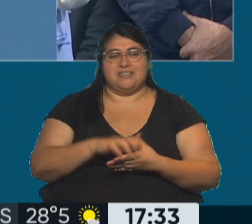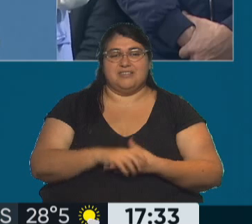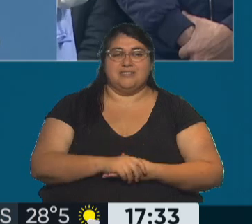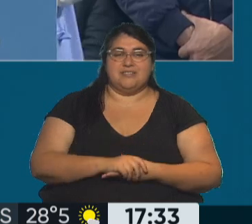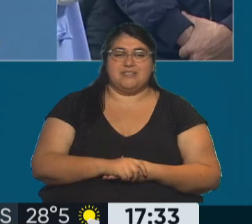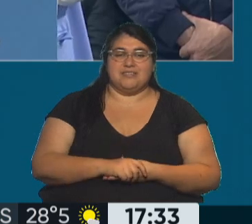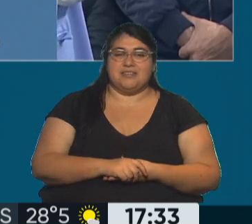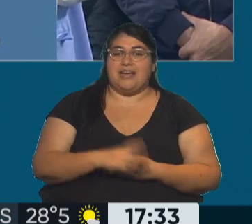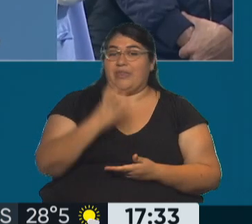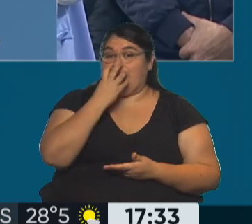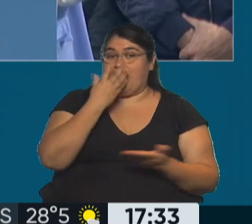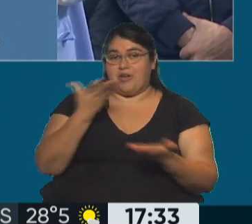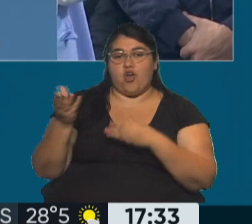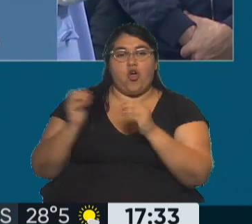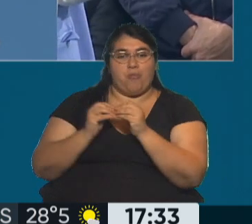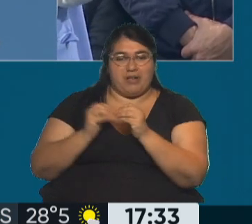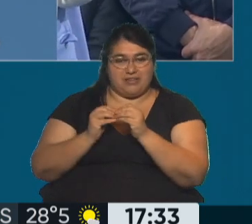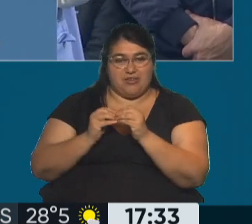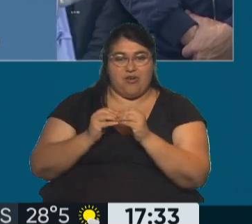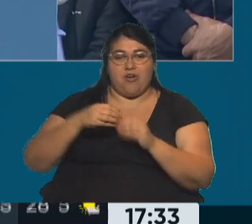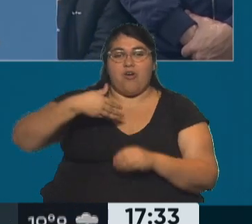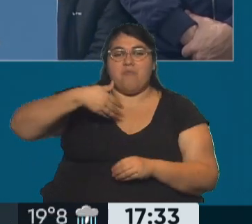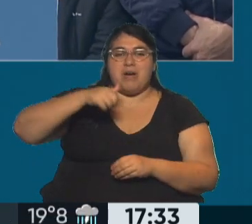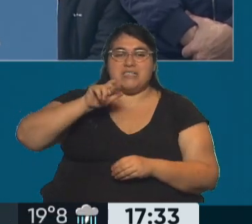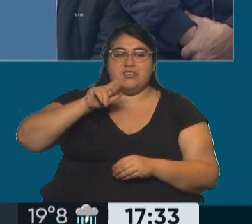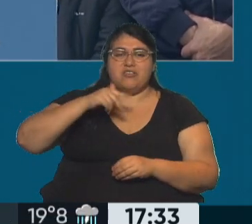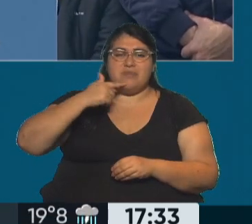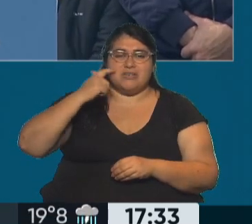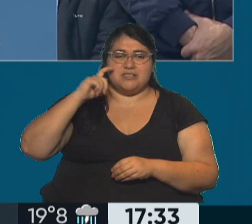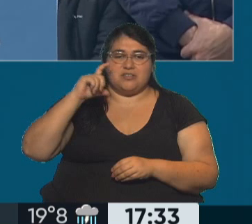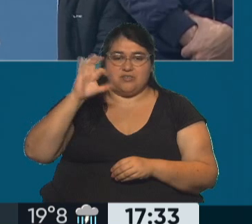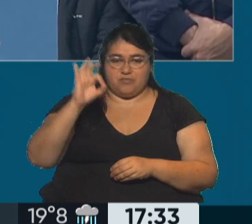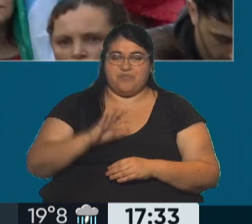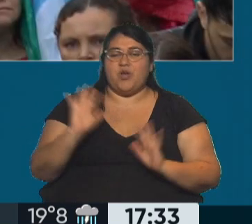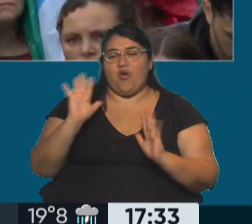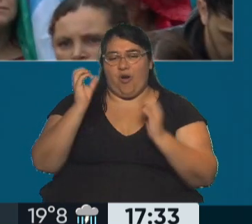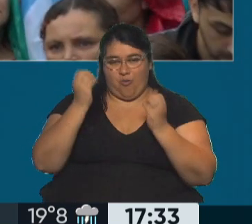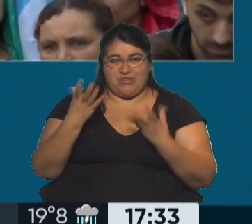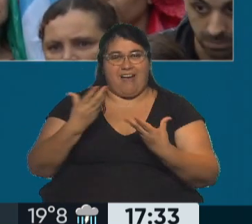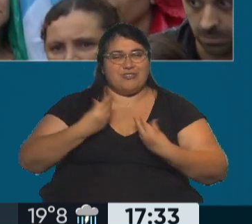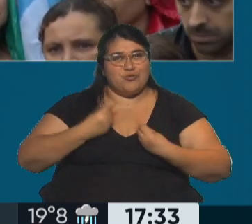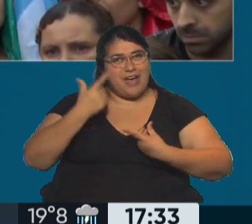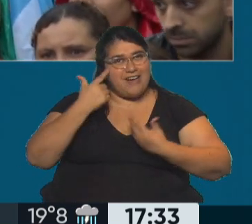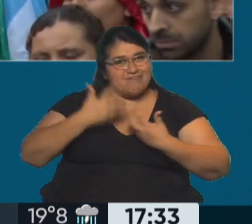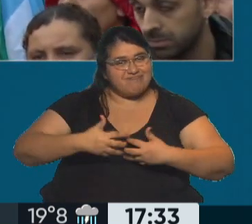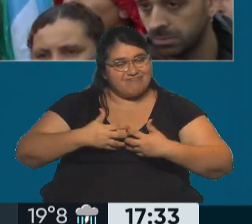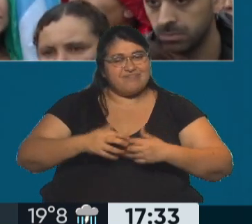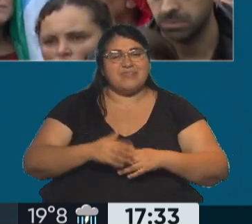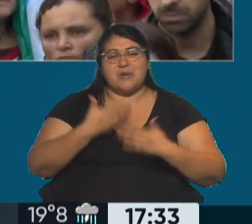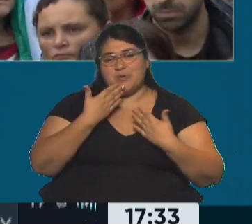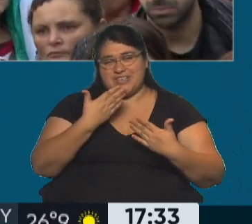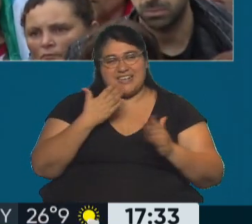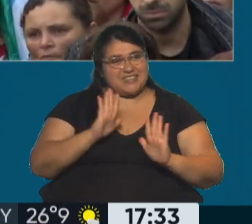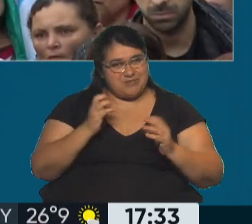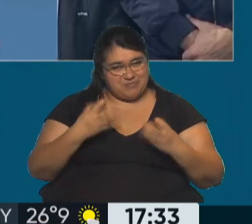Diana, Sí. el compañero Aquí Nicolás estamos. Márcico nos va a ayudar a pensar en voz alta. Hola Nicolás, ¿cómo estás? Bienvenido. ¿Cómo andan, compañeros? Bien, bien, gracias.